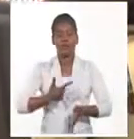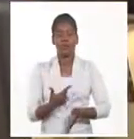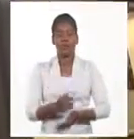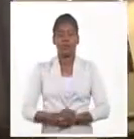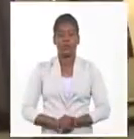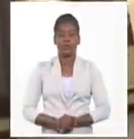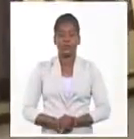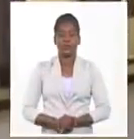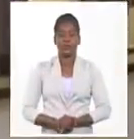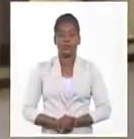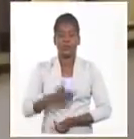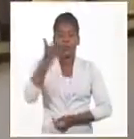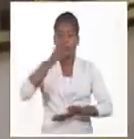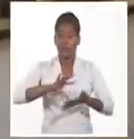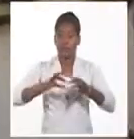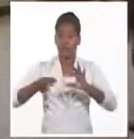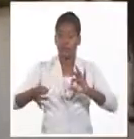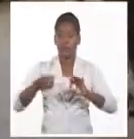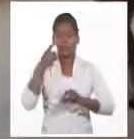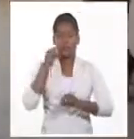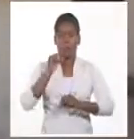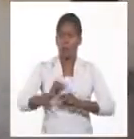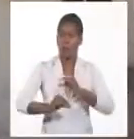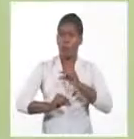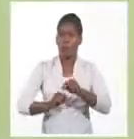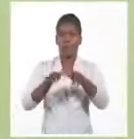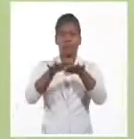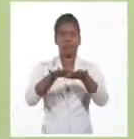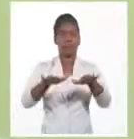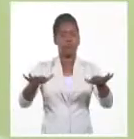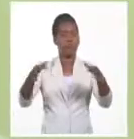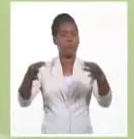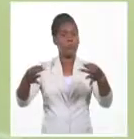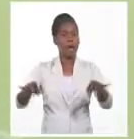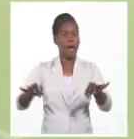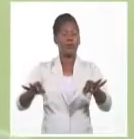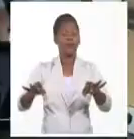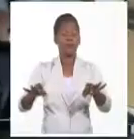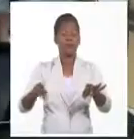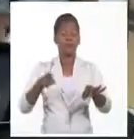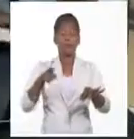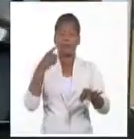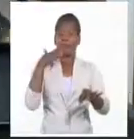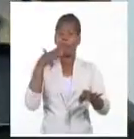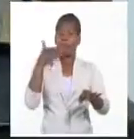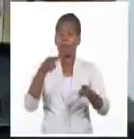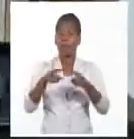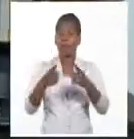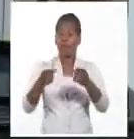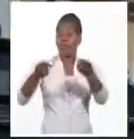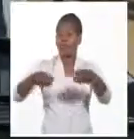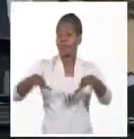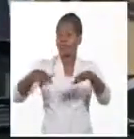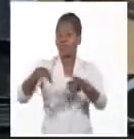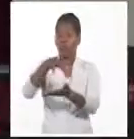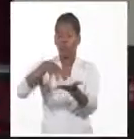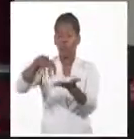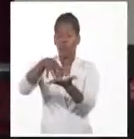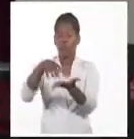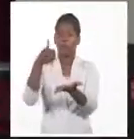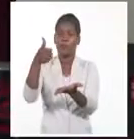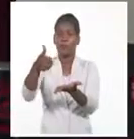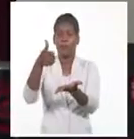Artemisa regresa paulatinamente a la normalidad. La buena noticia es que lo hacen con una mejor situación en las instituciones. El